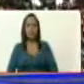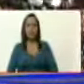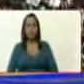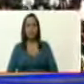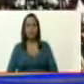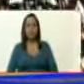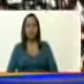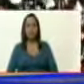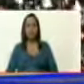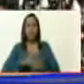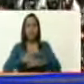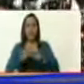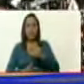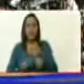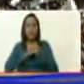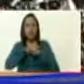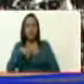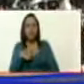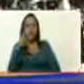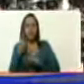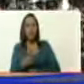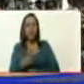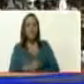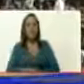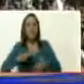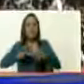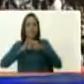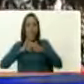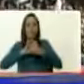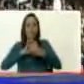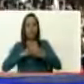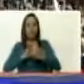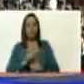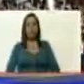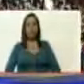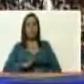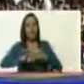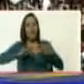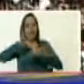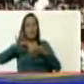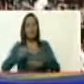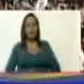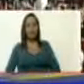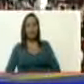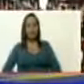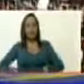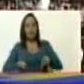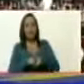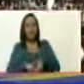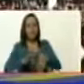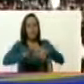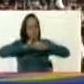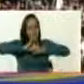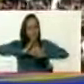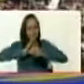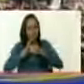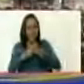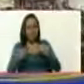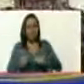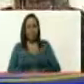Y el plan nuestro tiene que ser unir el espíritu en un todo. Unir